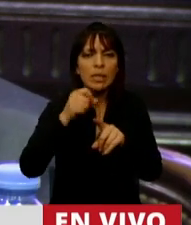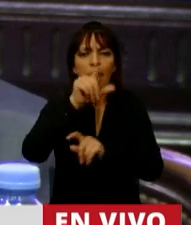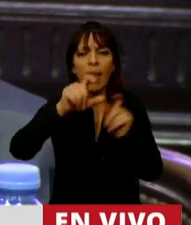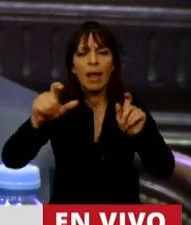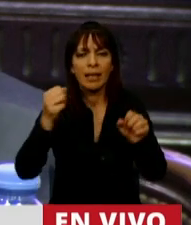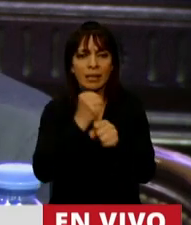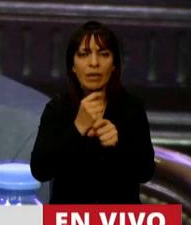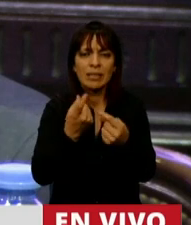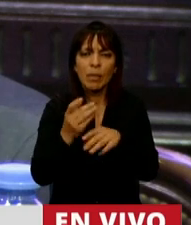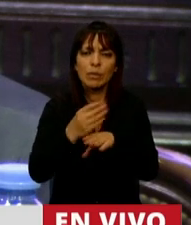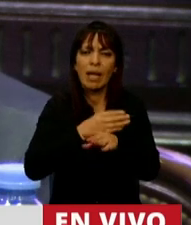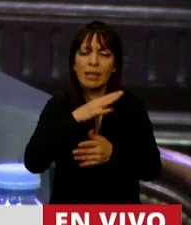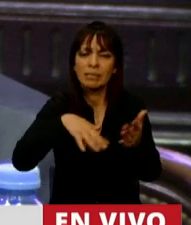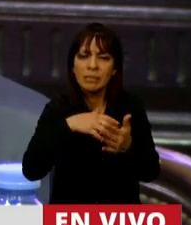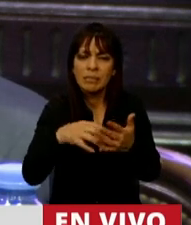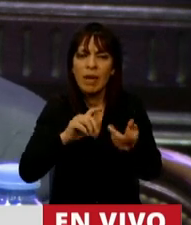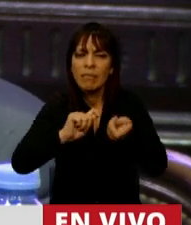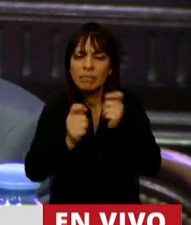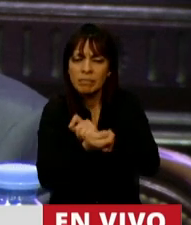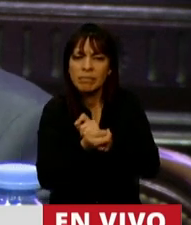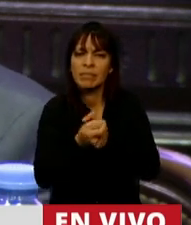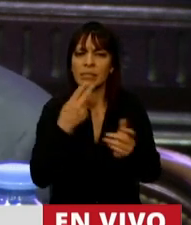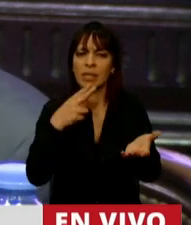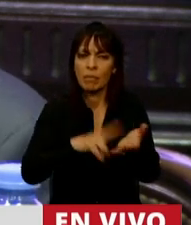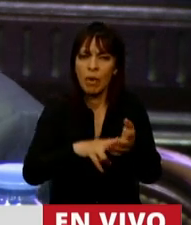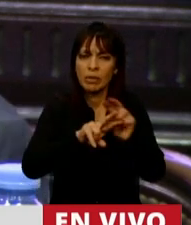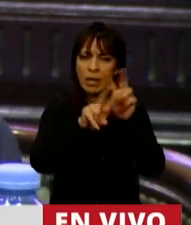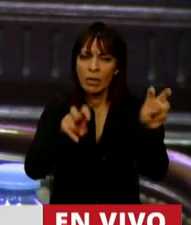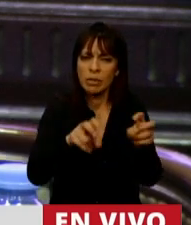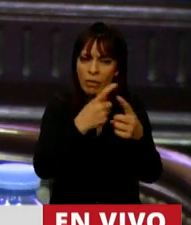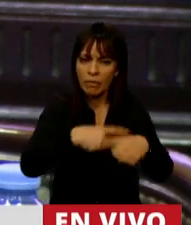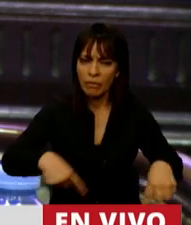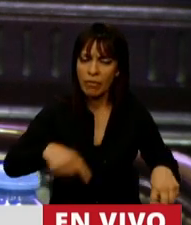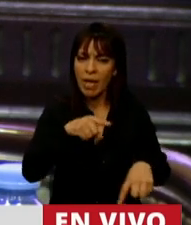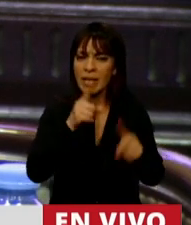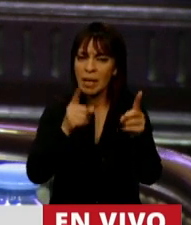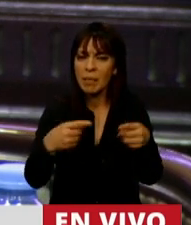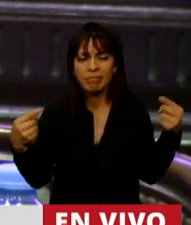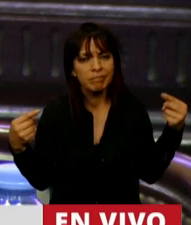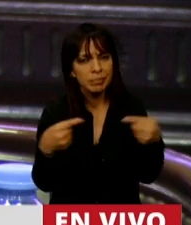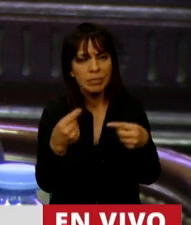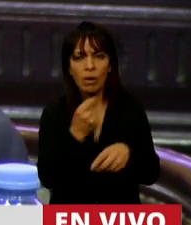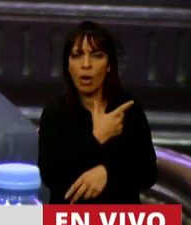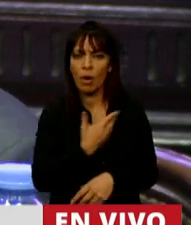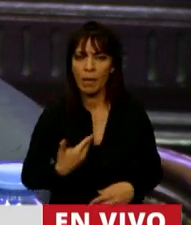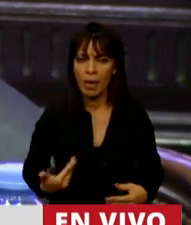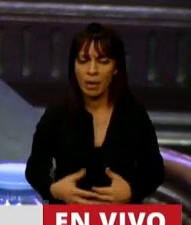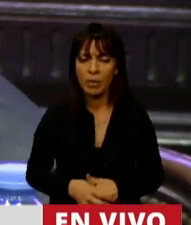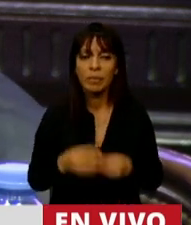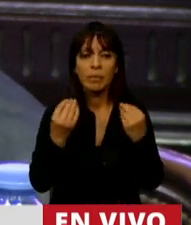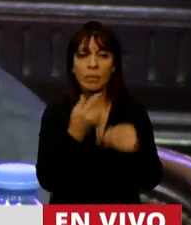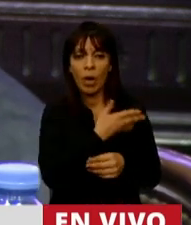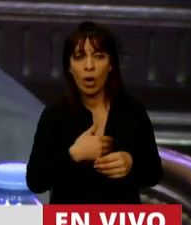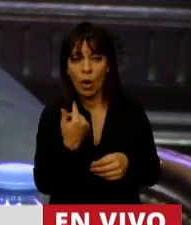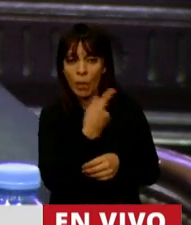Necesitamos planificar seriamente una reforma impositiva. Y acá también tenemos diferencias con el gobierno. Porque mientras el